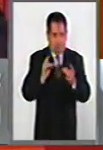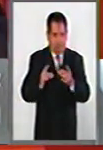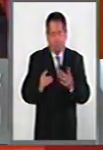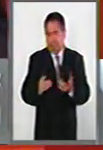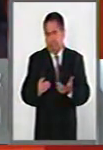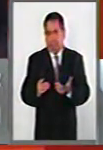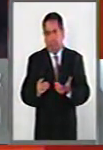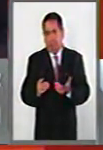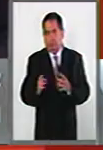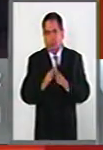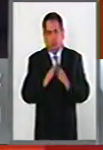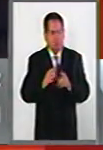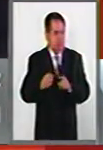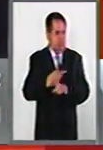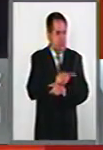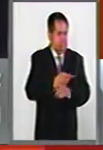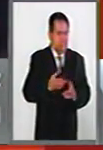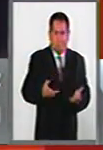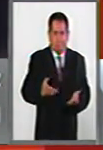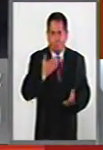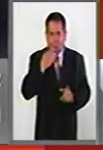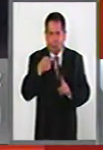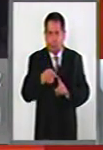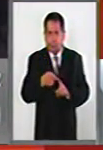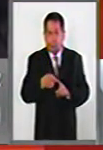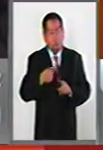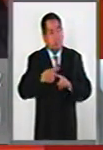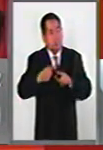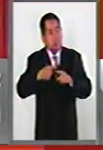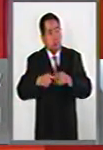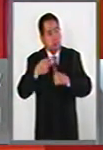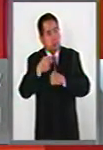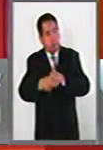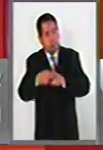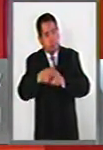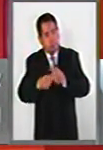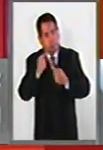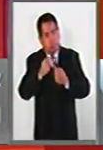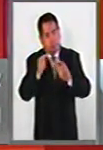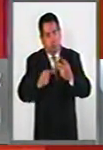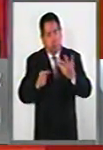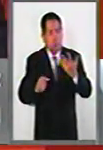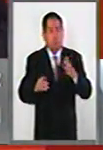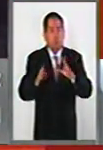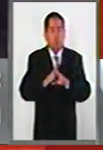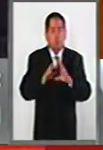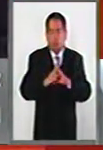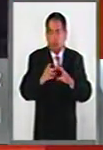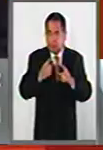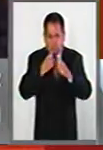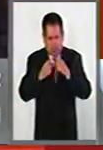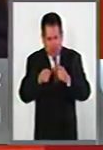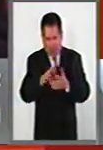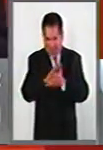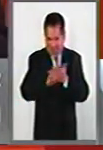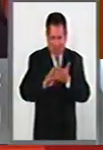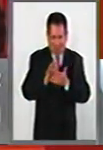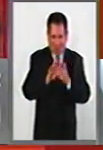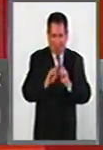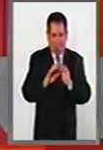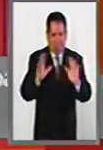funciones militares y establece una serie de peligros, ¿verdad?, en sus interpretaciones,